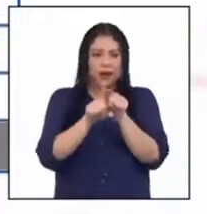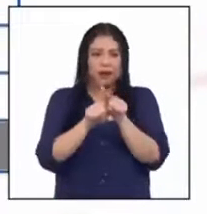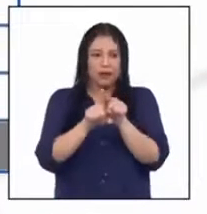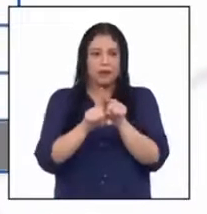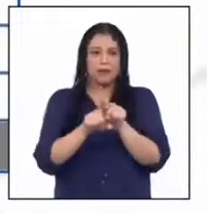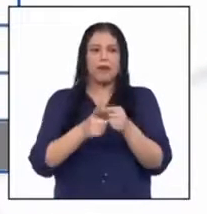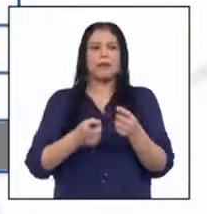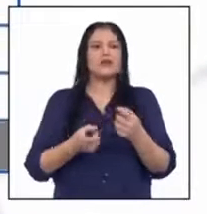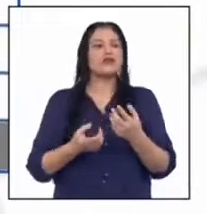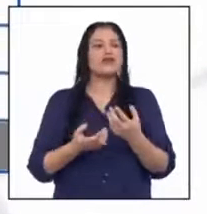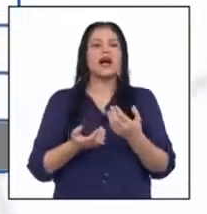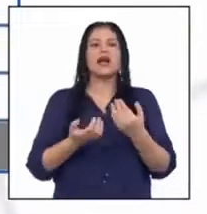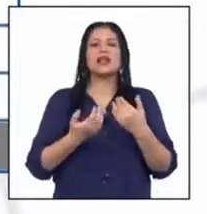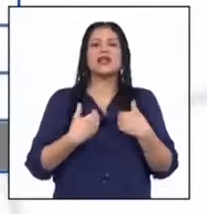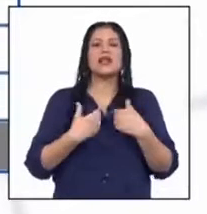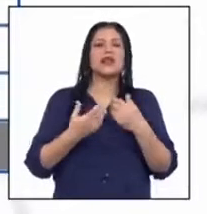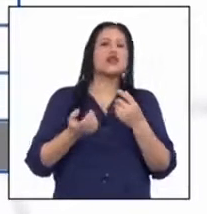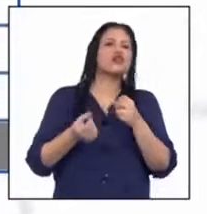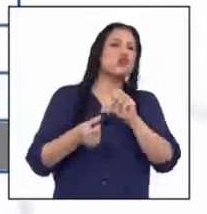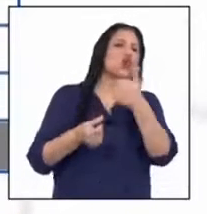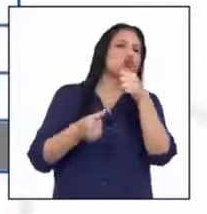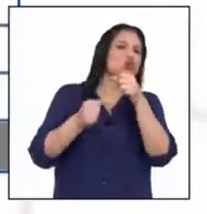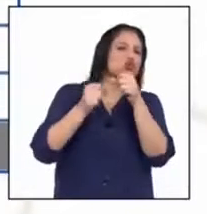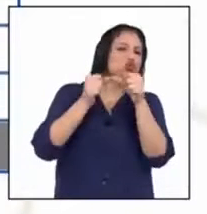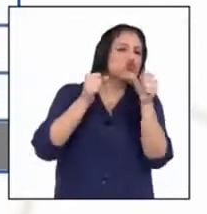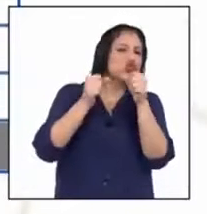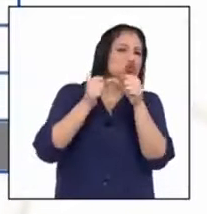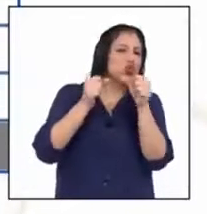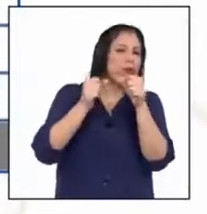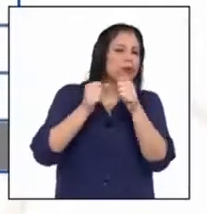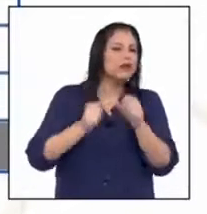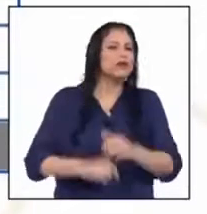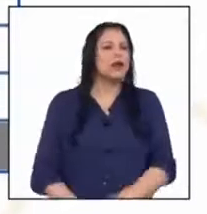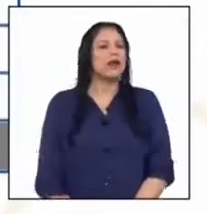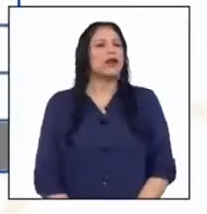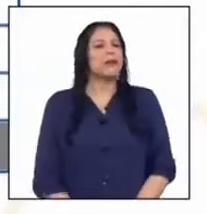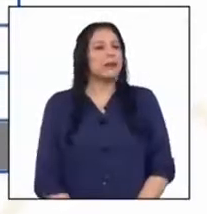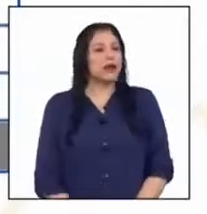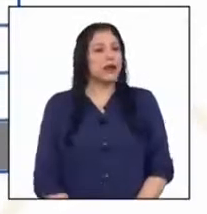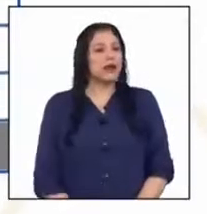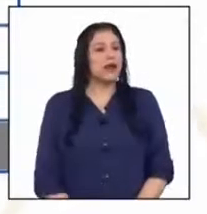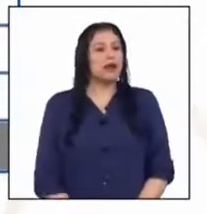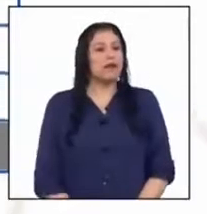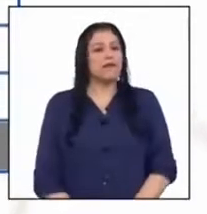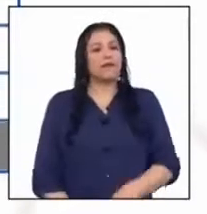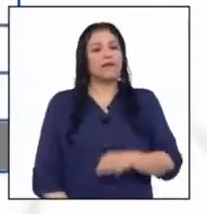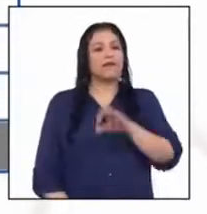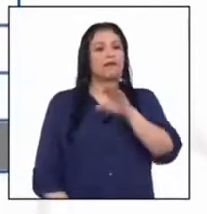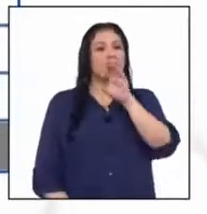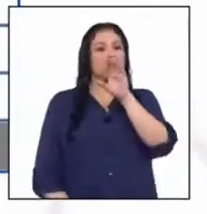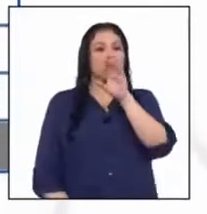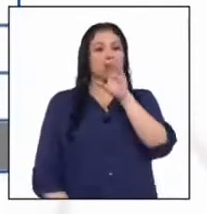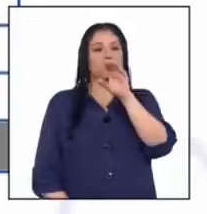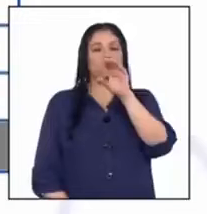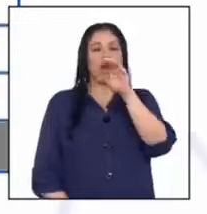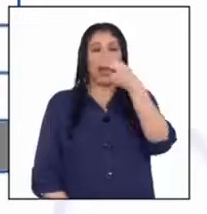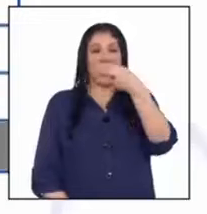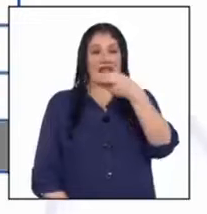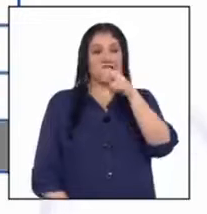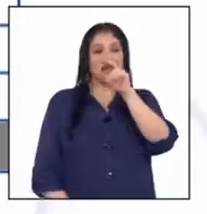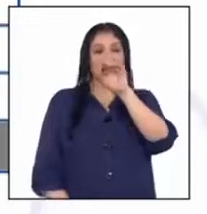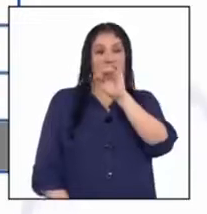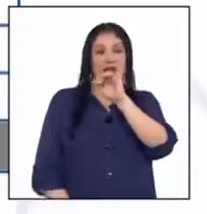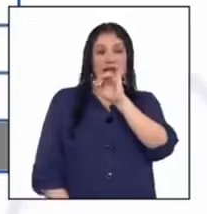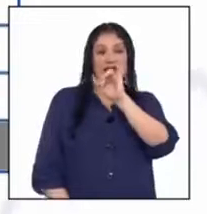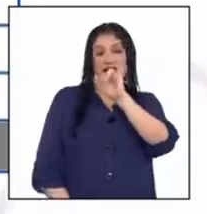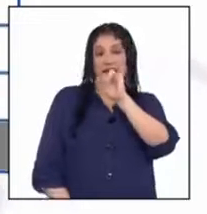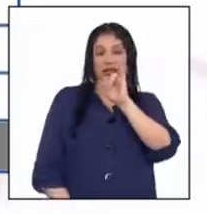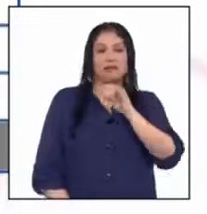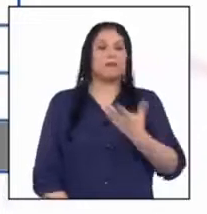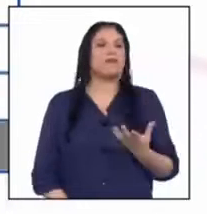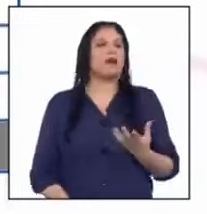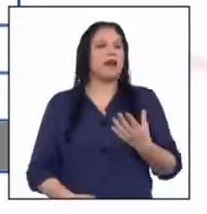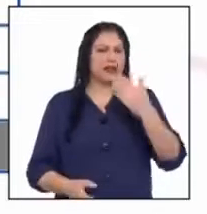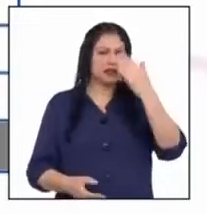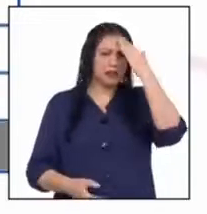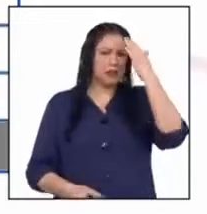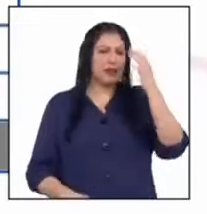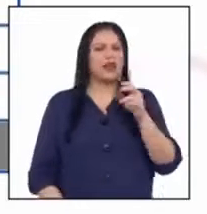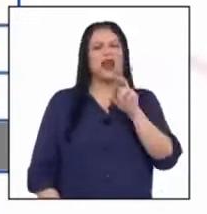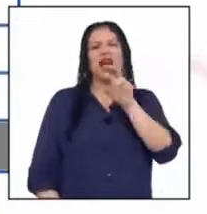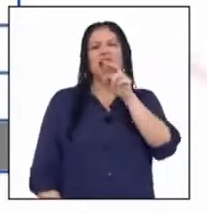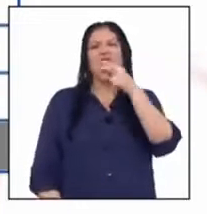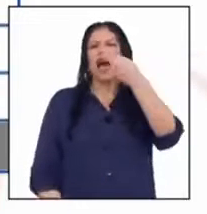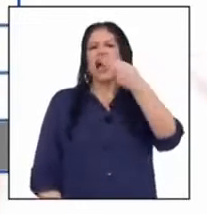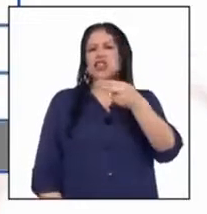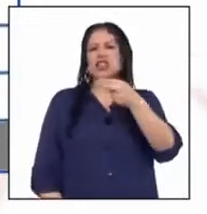vamos obteniendo los demás valores para la frecuencia relativa acumulada. Por ejemplo, para calcular H sub